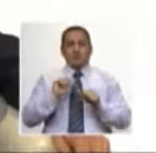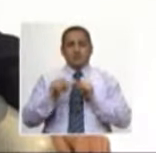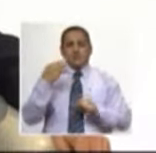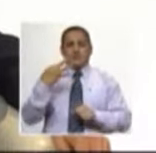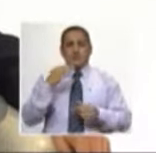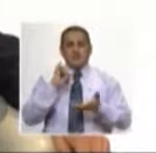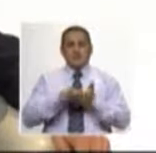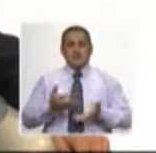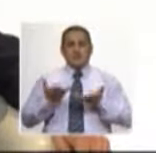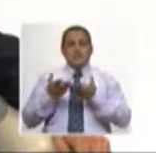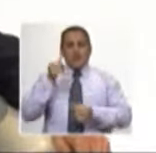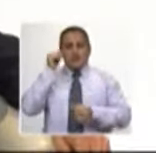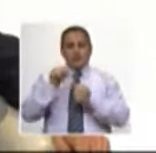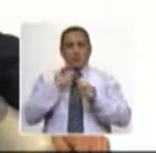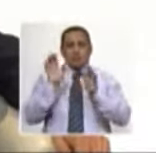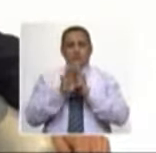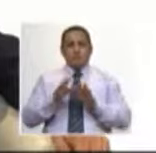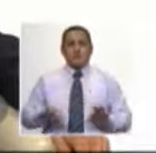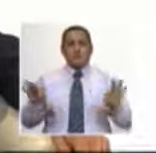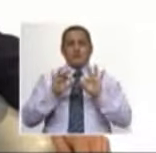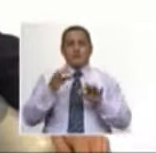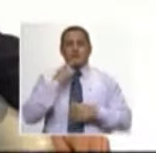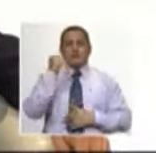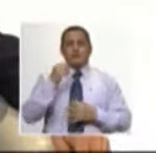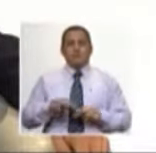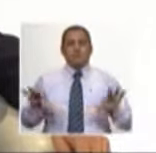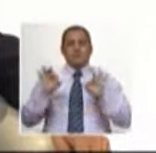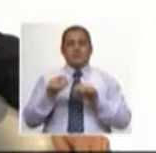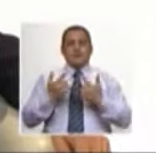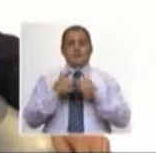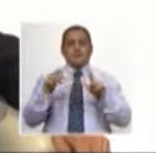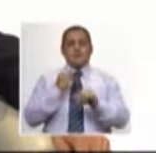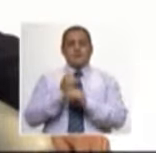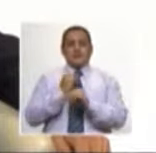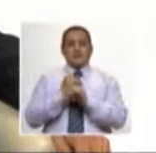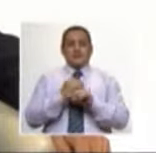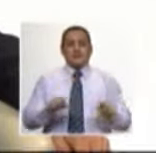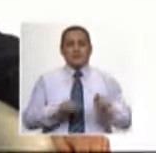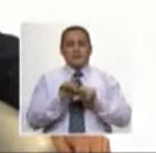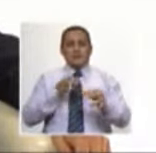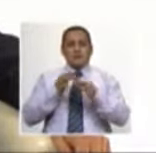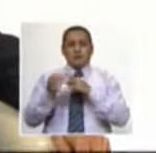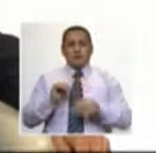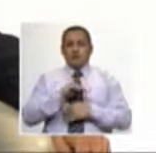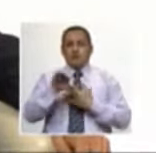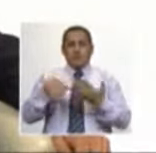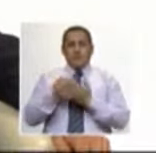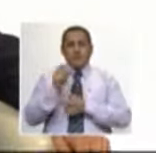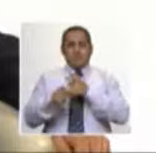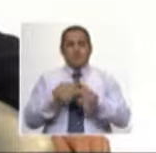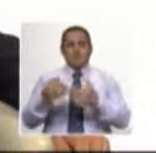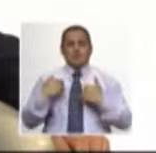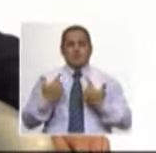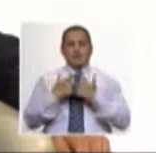entra de lleno al reconocimiento del derecho fundamental de libertad religiosa, diciendo pues que toda persona tiene derecho a la libertad